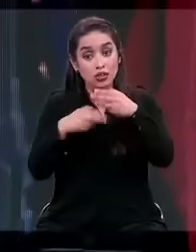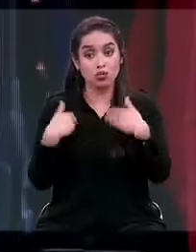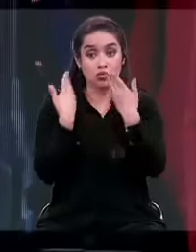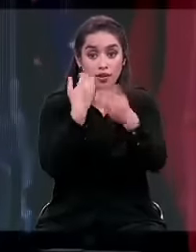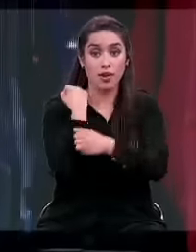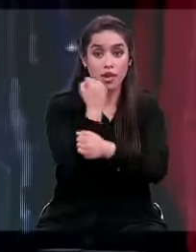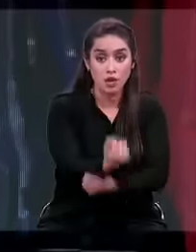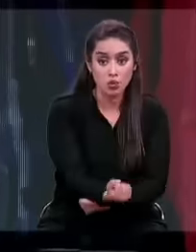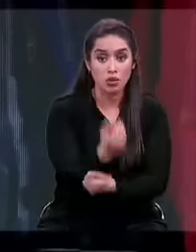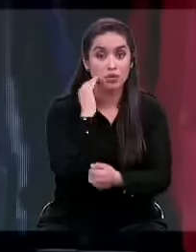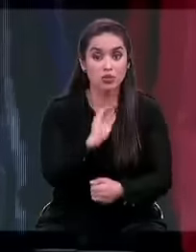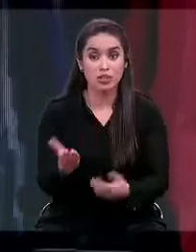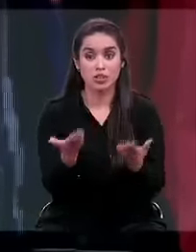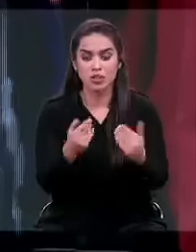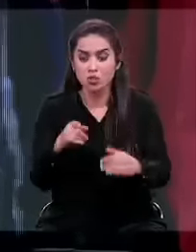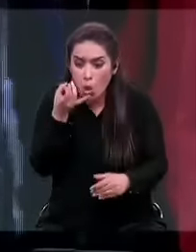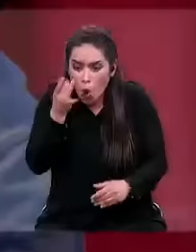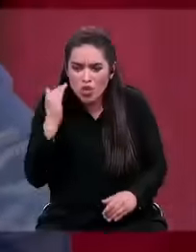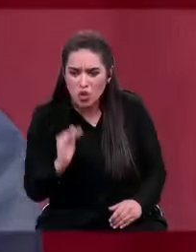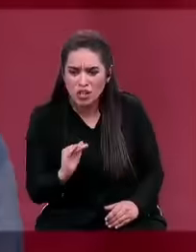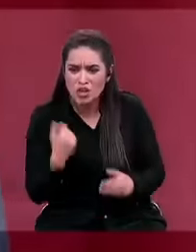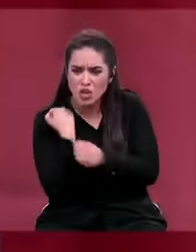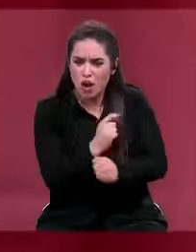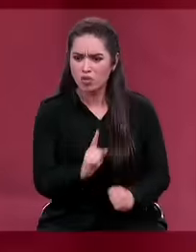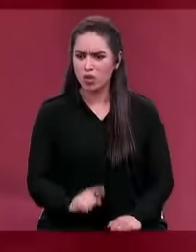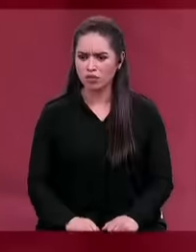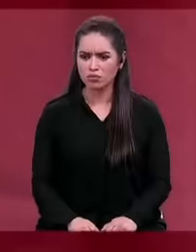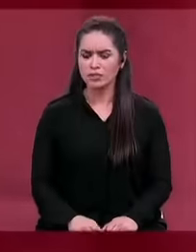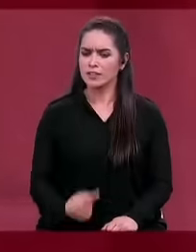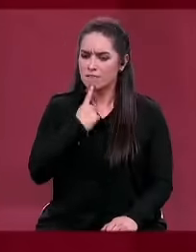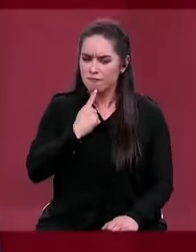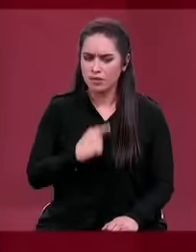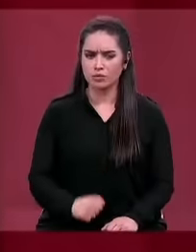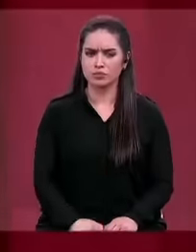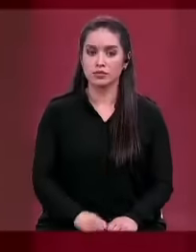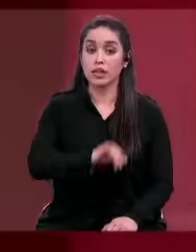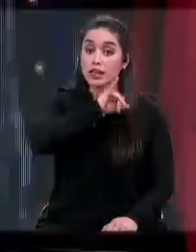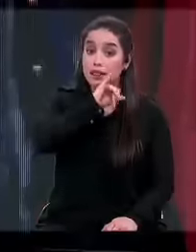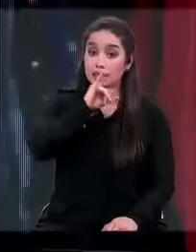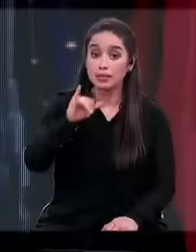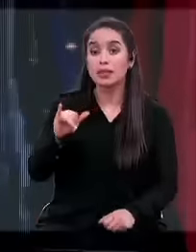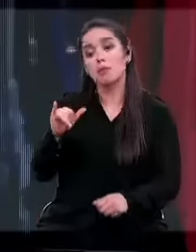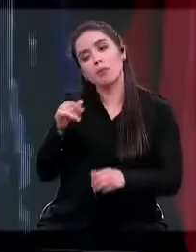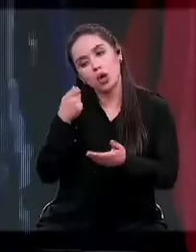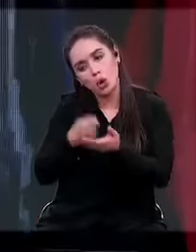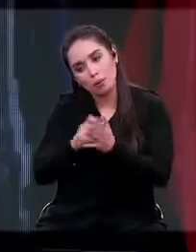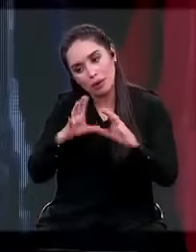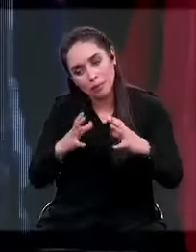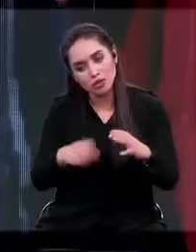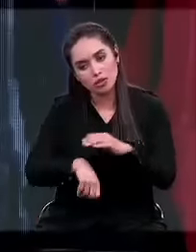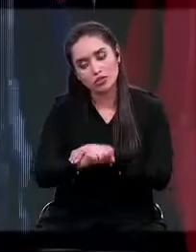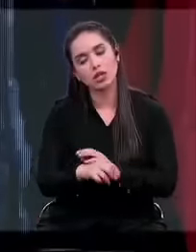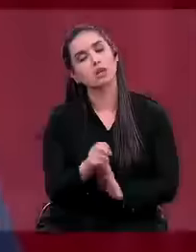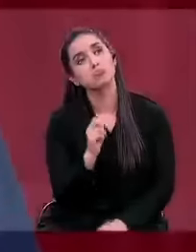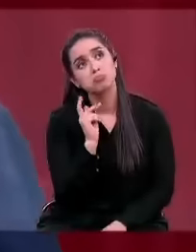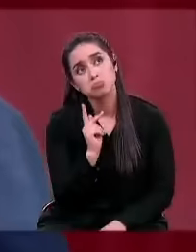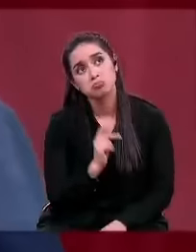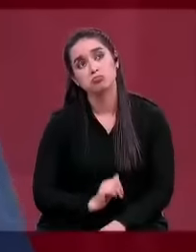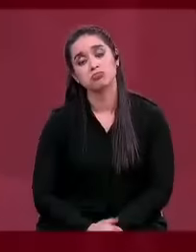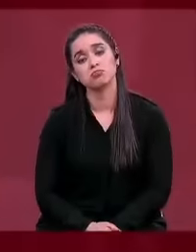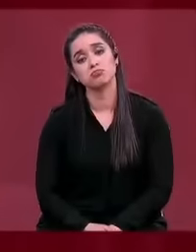porque lo necesitan. Sí, yo soy el único niño que no. ¿Cómo no va a ganar la plata a la Teletón? ¡Qué feo! ¿Eh? Después se compra la plata de fútbol. ¡Qué feo! Bueno,